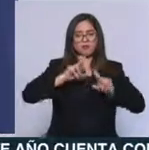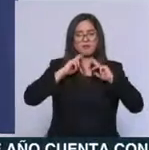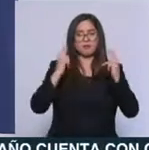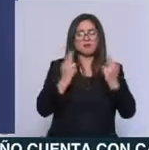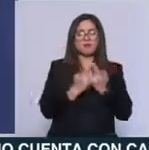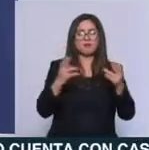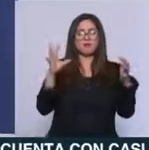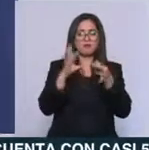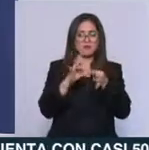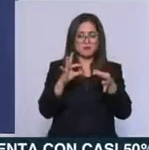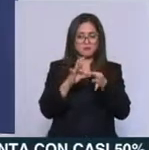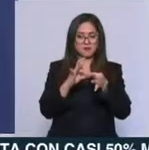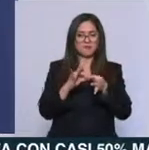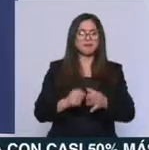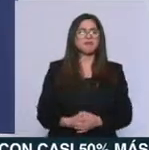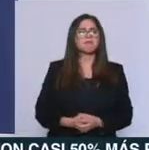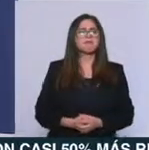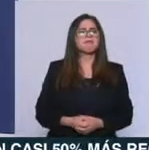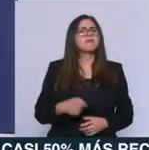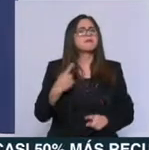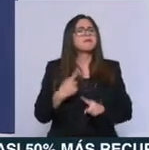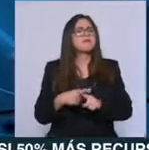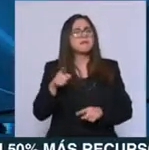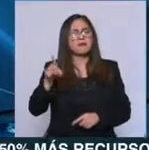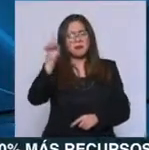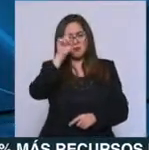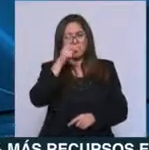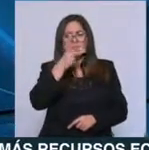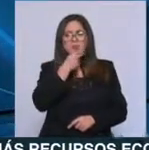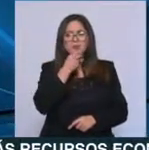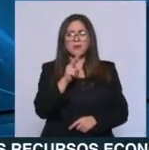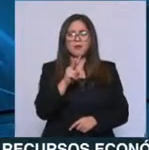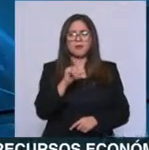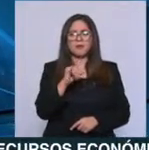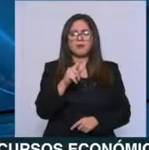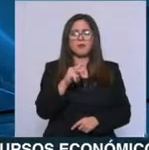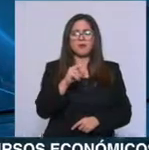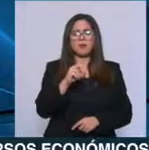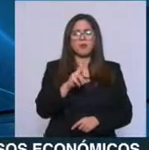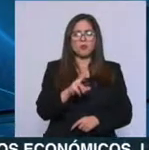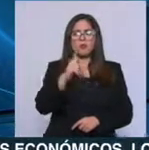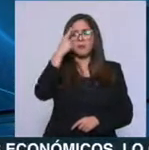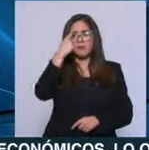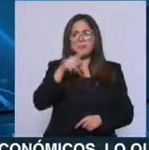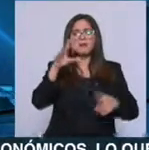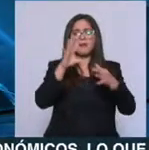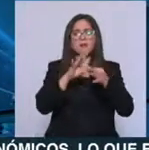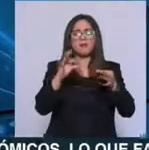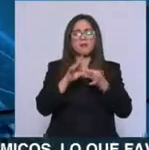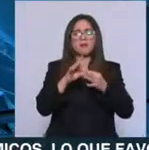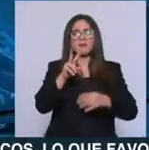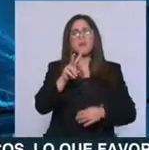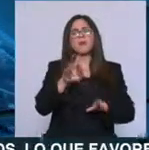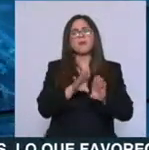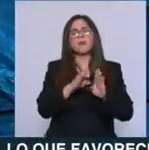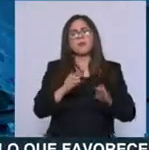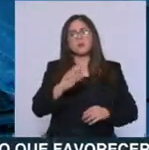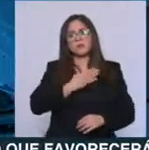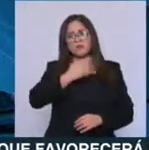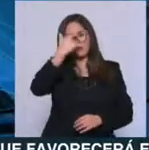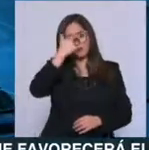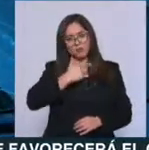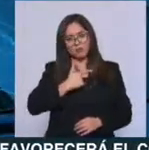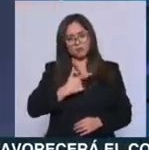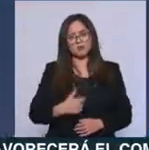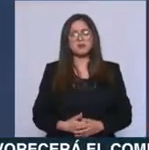¿Y cuál es la opinión en torno a este tema? Nos acompaña Víctor Ronquillo para analizarlo mucho más a fondo. Víctor, muy buenas noches. Buenas noches, pues